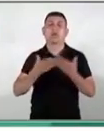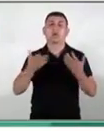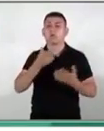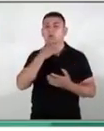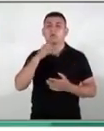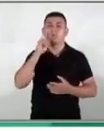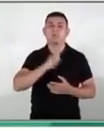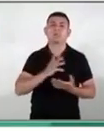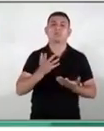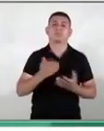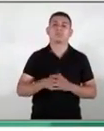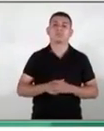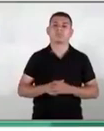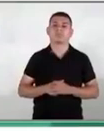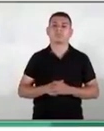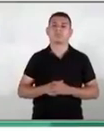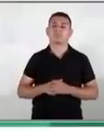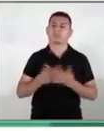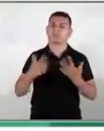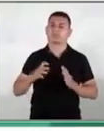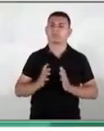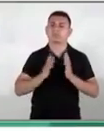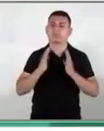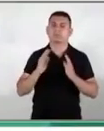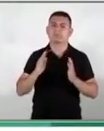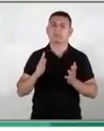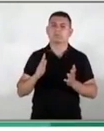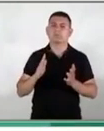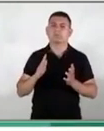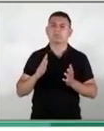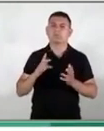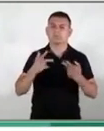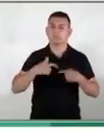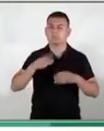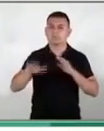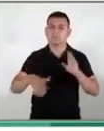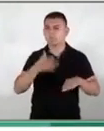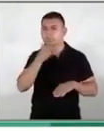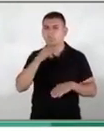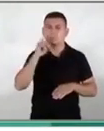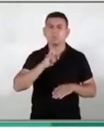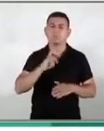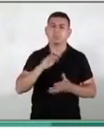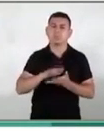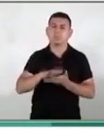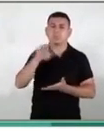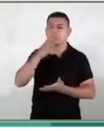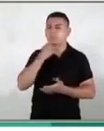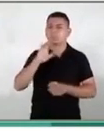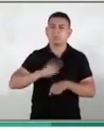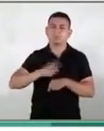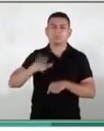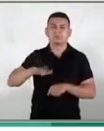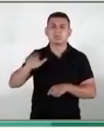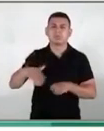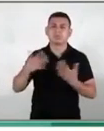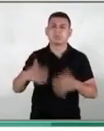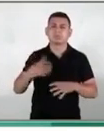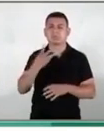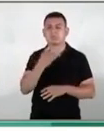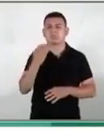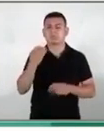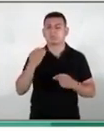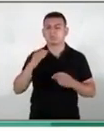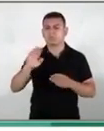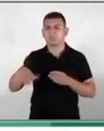sexo, aquí sí hay un porcentaje importante de defunciones mayoritariamente en los hombres, con 309